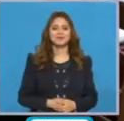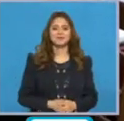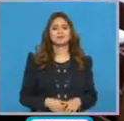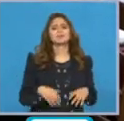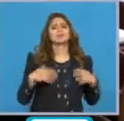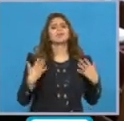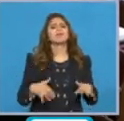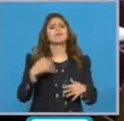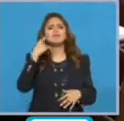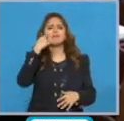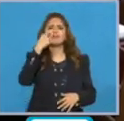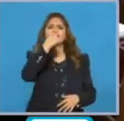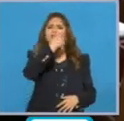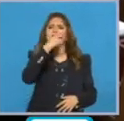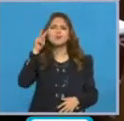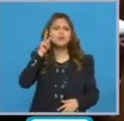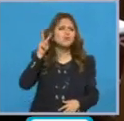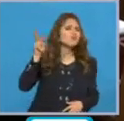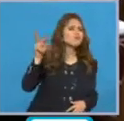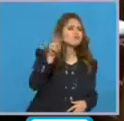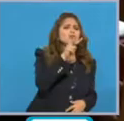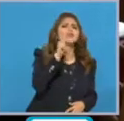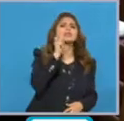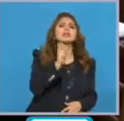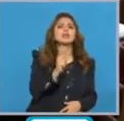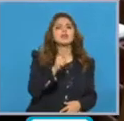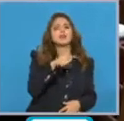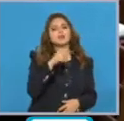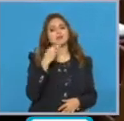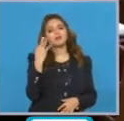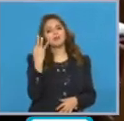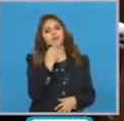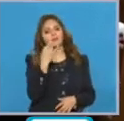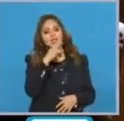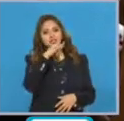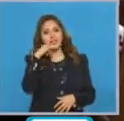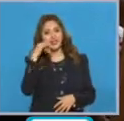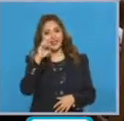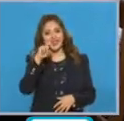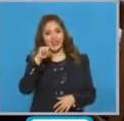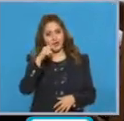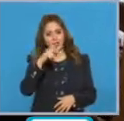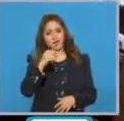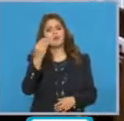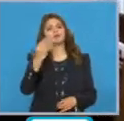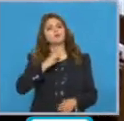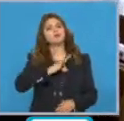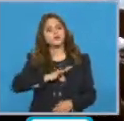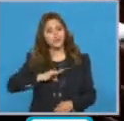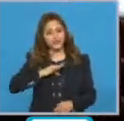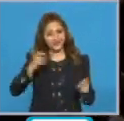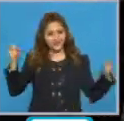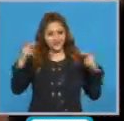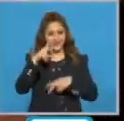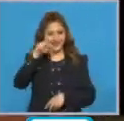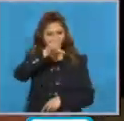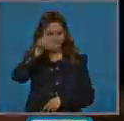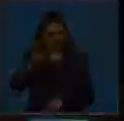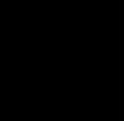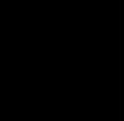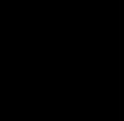¡Ay! Ojitos pajaritos. Qué rico chile en nogada nos hizo, ¿eh? Felicidades. Ahí nos estamos viendo.